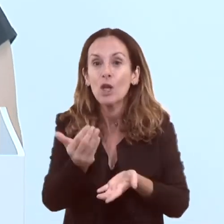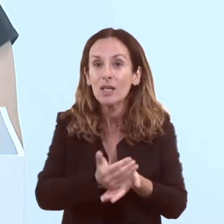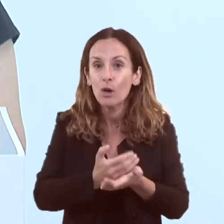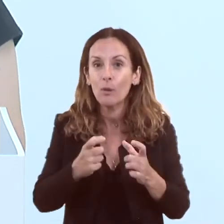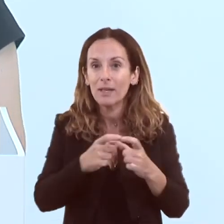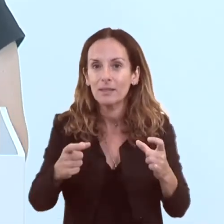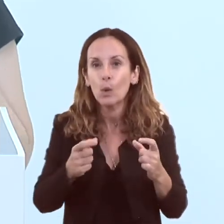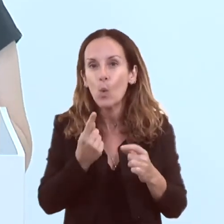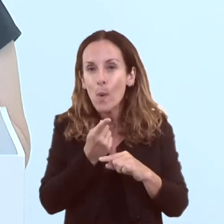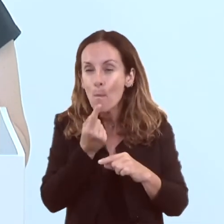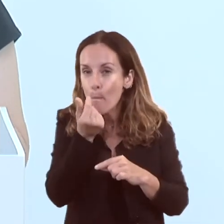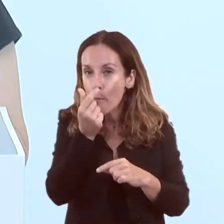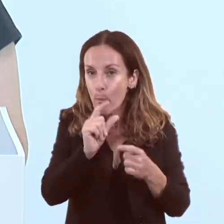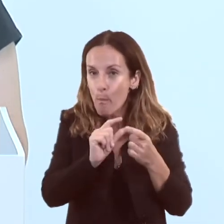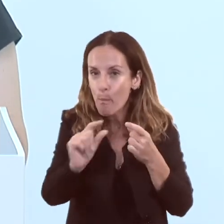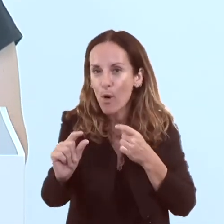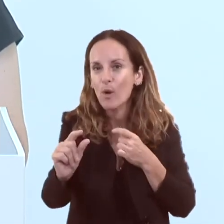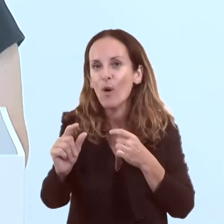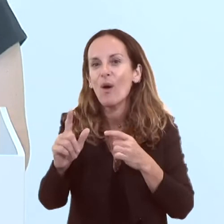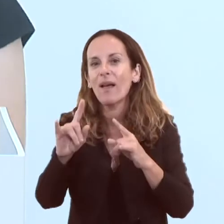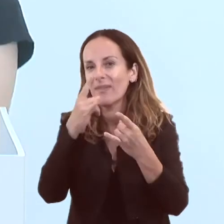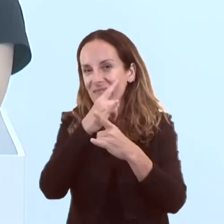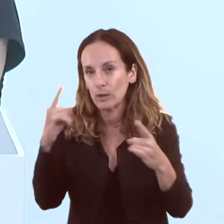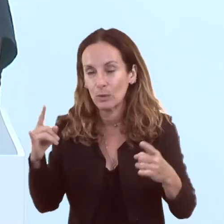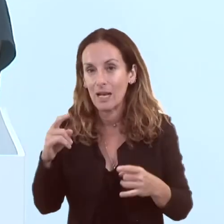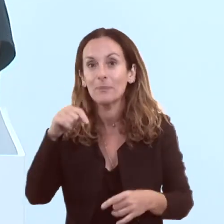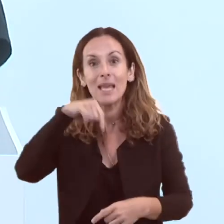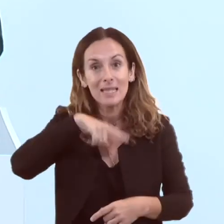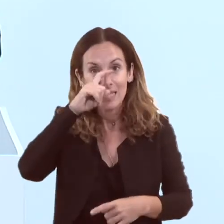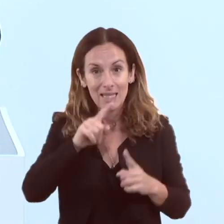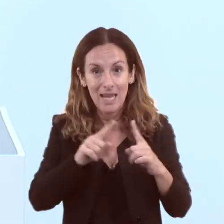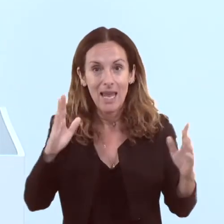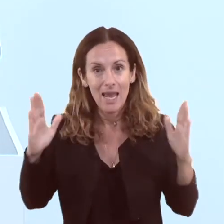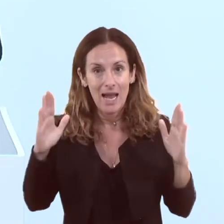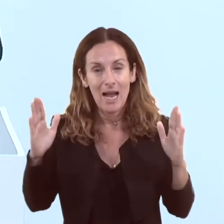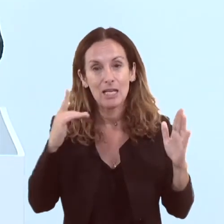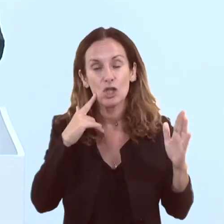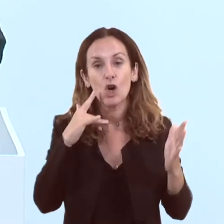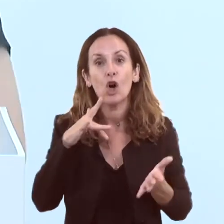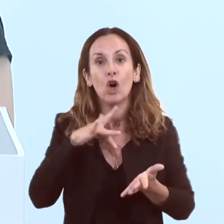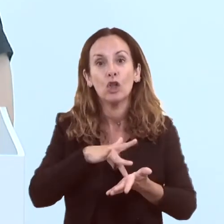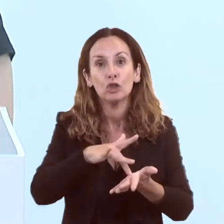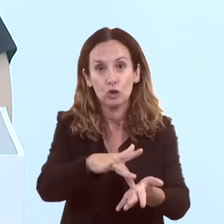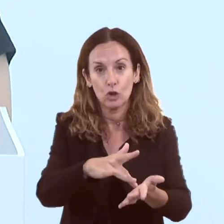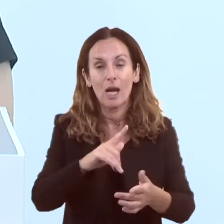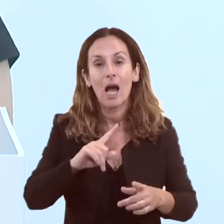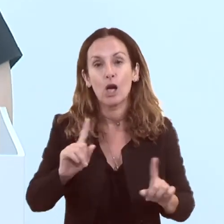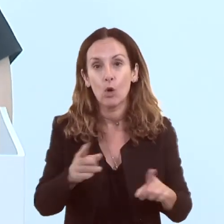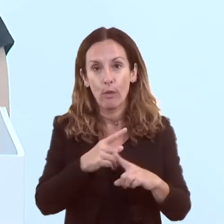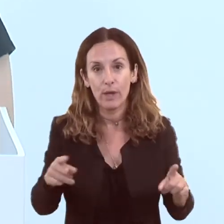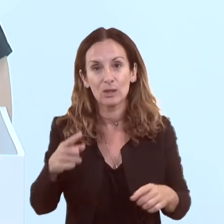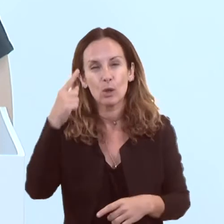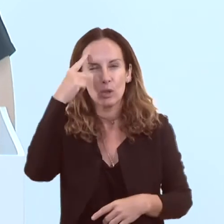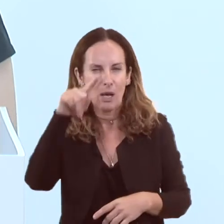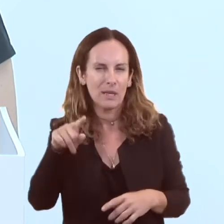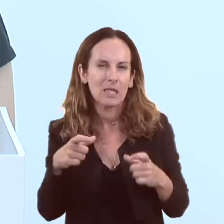entorno natural en este ciclo de conciertos de este año y especialmente y este como los demás sabéis que las entradas son